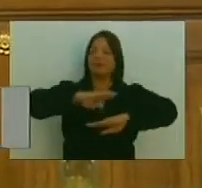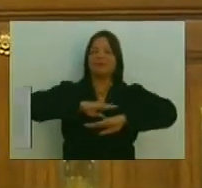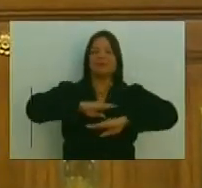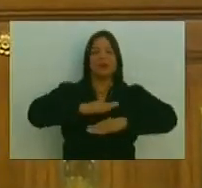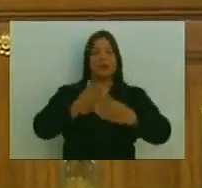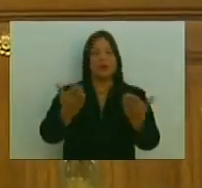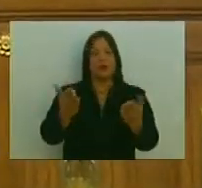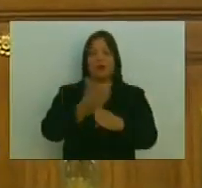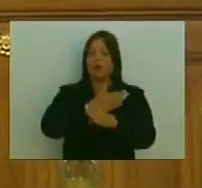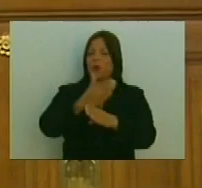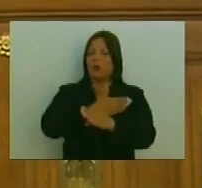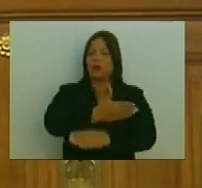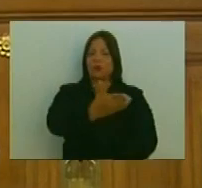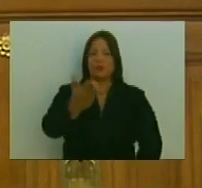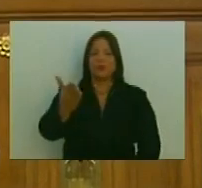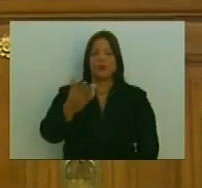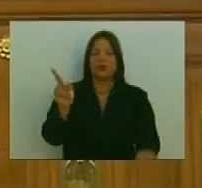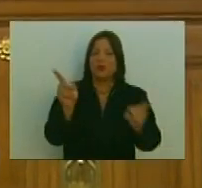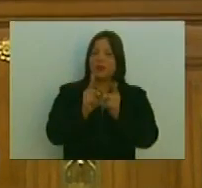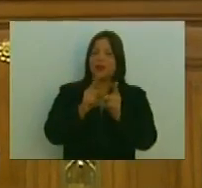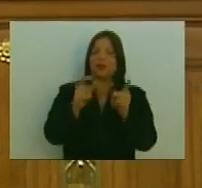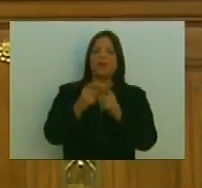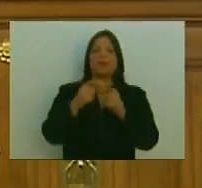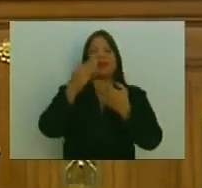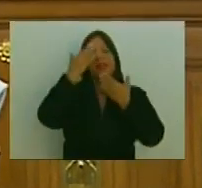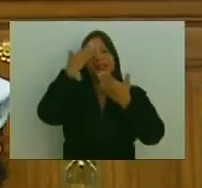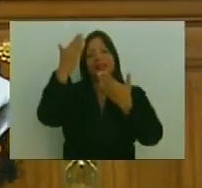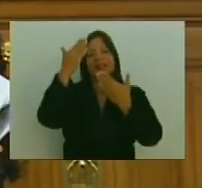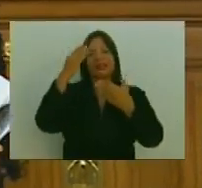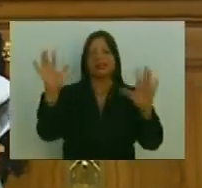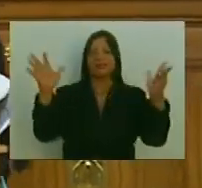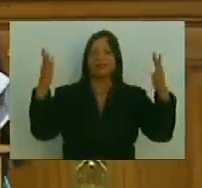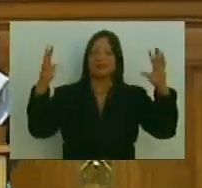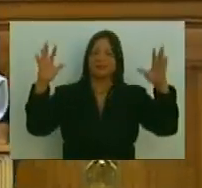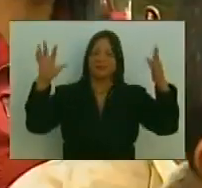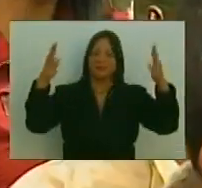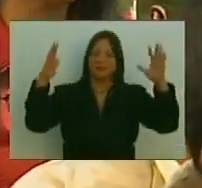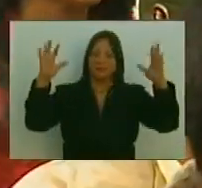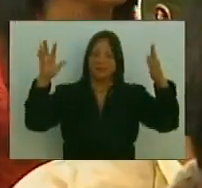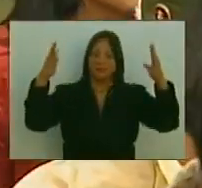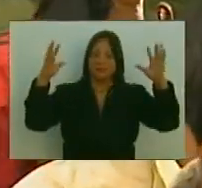aquí compartiendo estas breves palabras con ustedes.